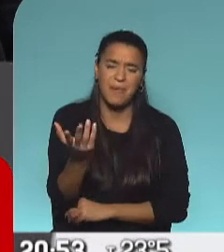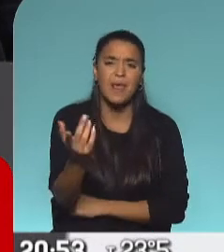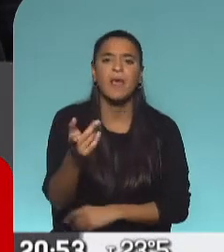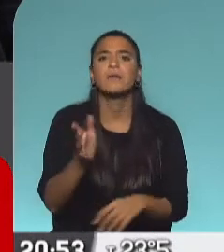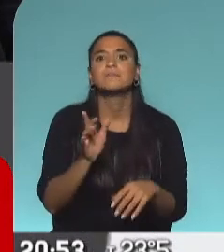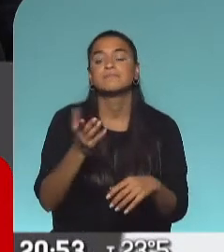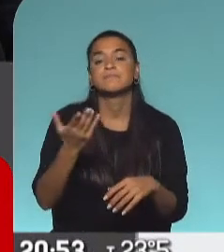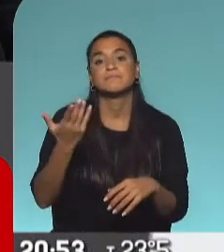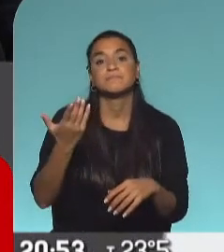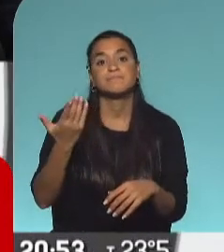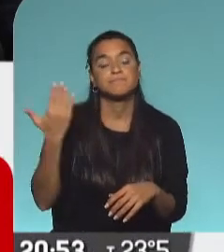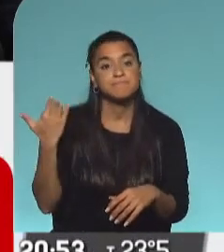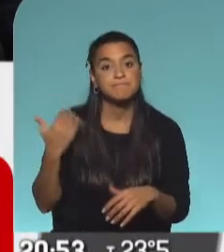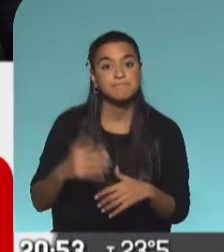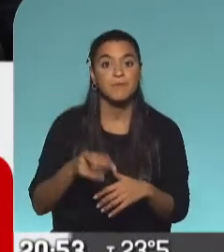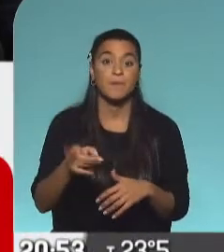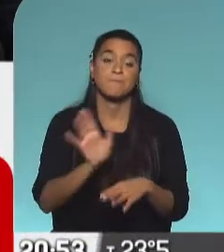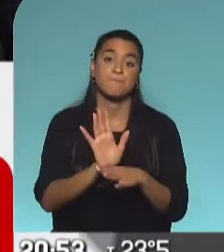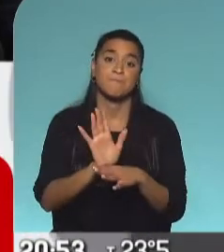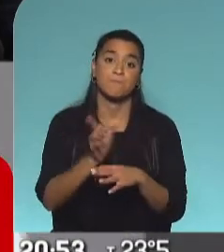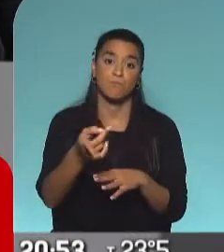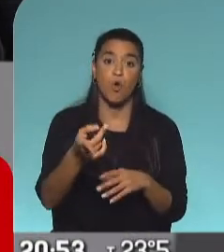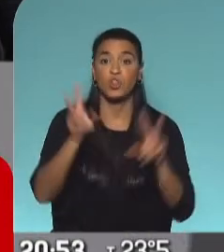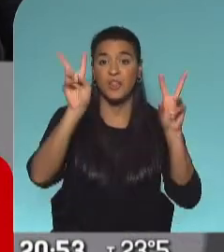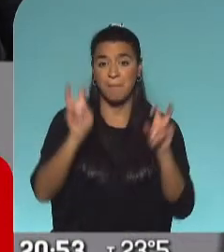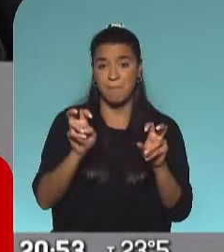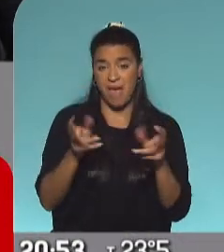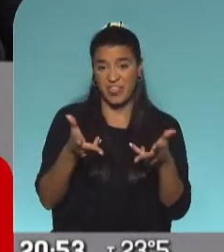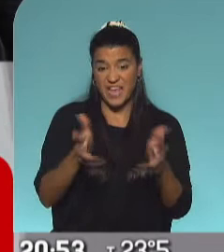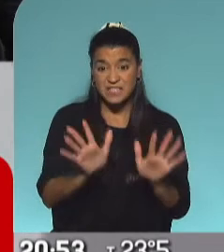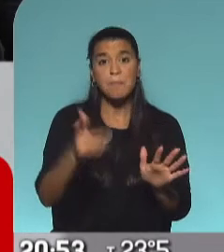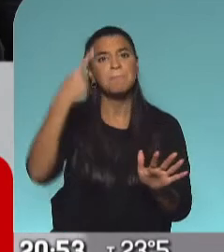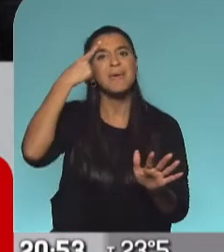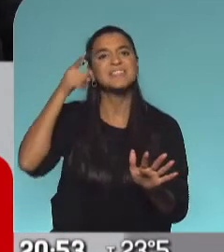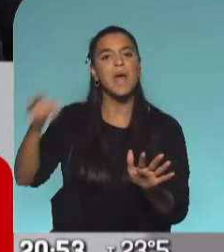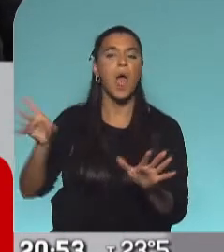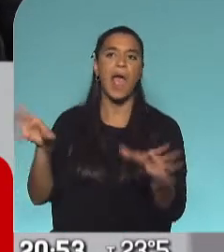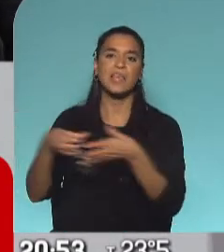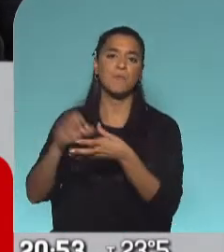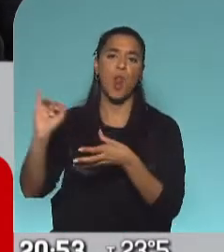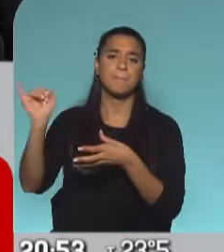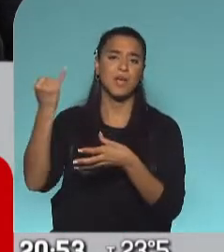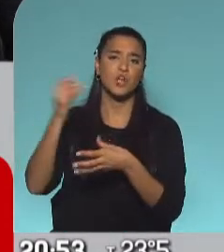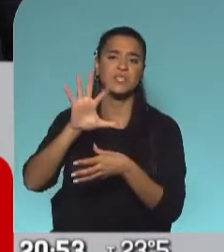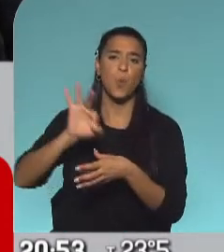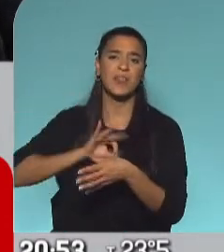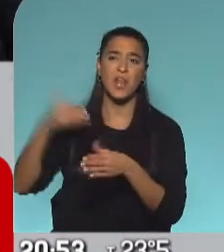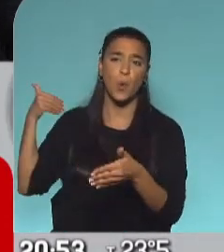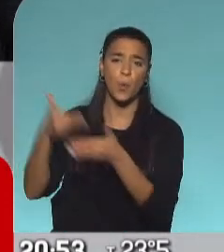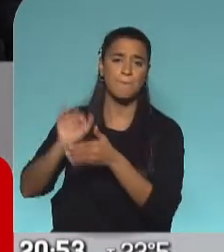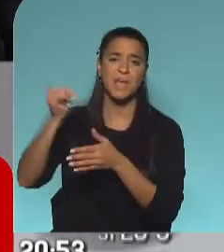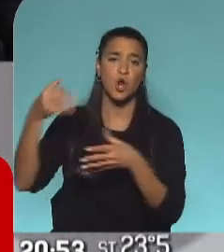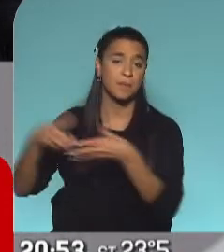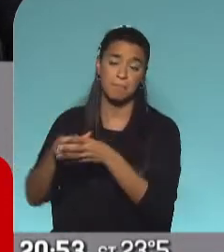de quienes han manifestado estas cuestiones, son los que pensaron que tenían el mejor equipo de los últimos 50 años. Son